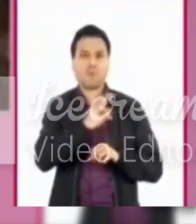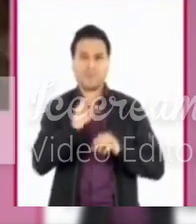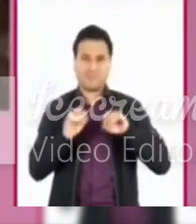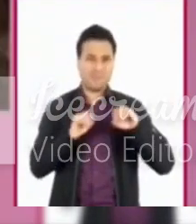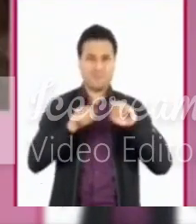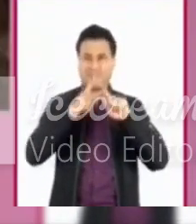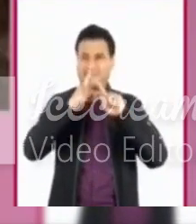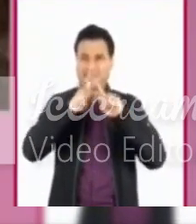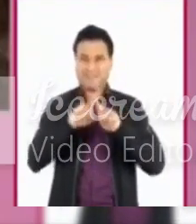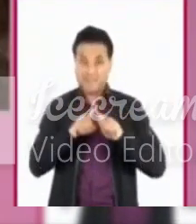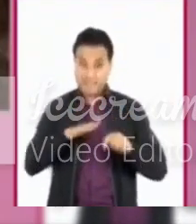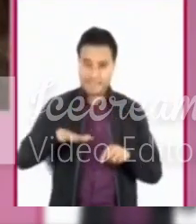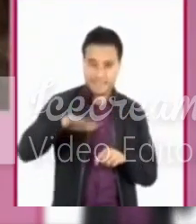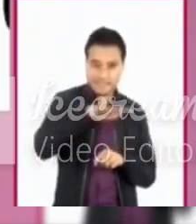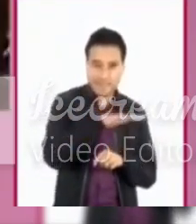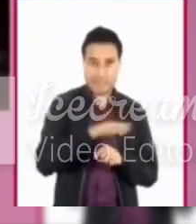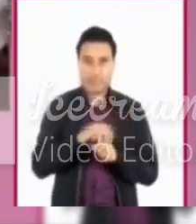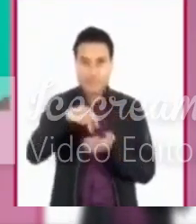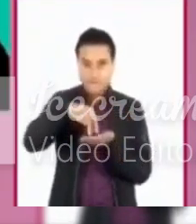en el espacio.